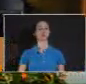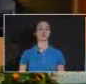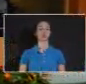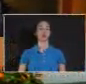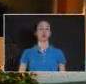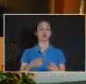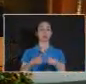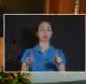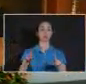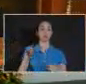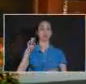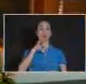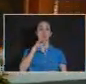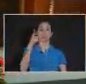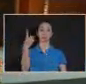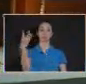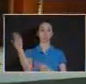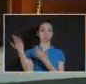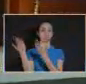Pero es un siervo de Dios.